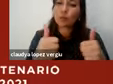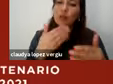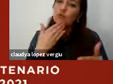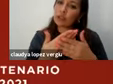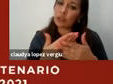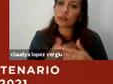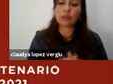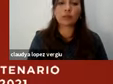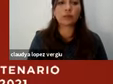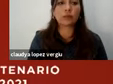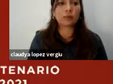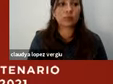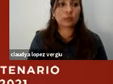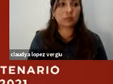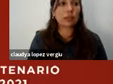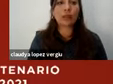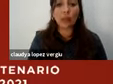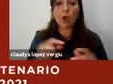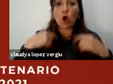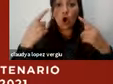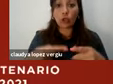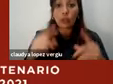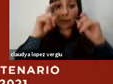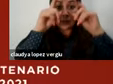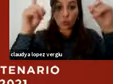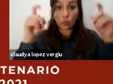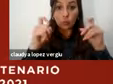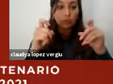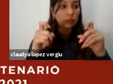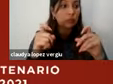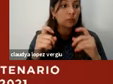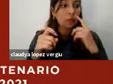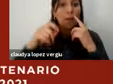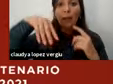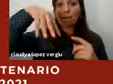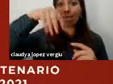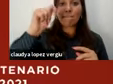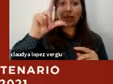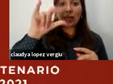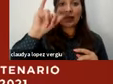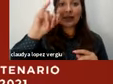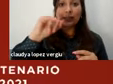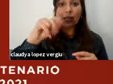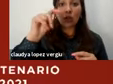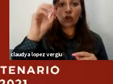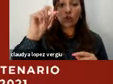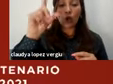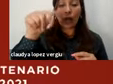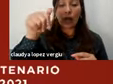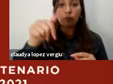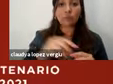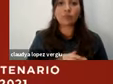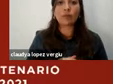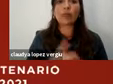gracias, Usiela. También tenemos aquí ahora una pregunta para Melissa Tola, quien es la coordinadora de turismo sostenible